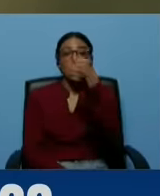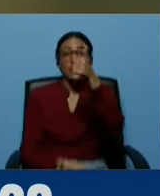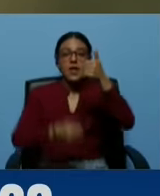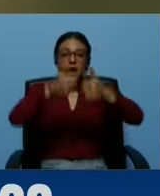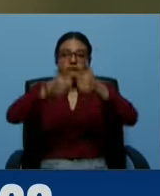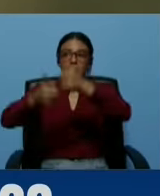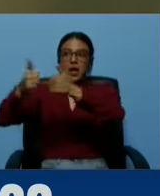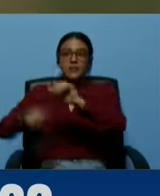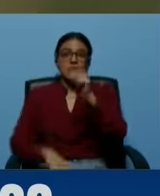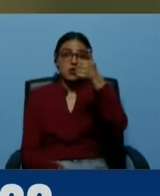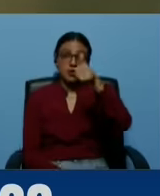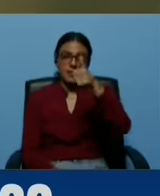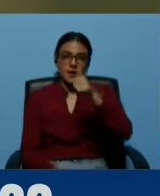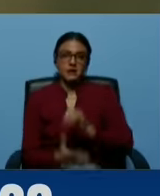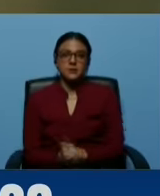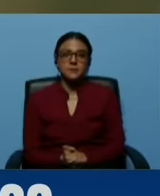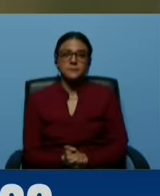candidatos.